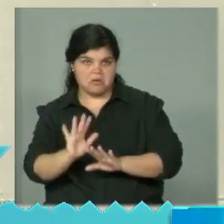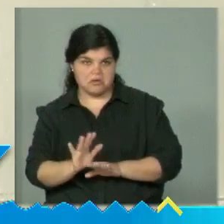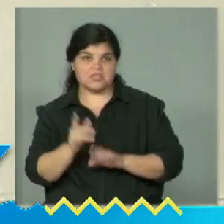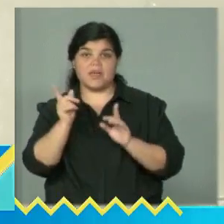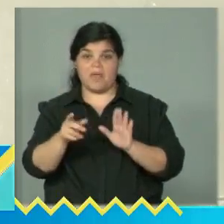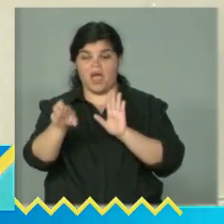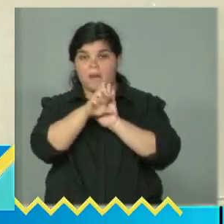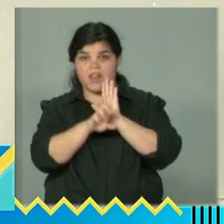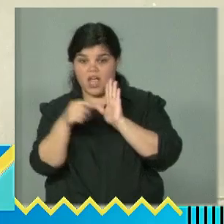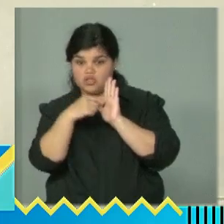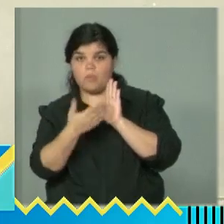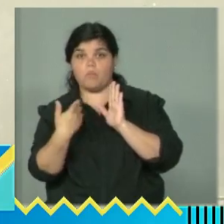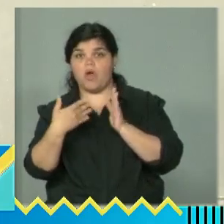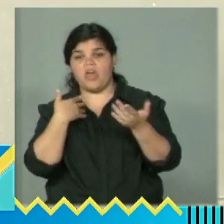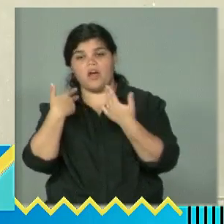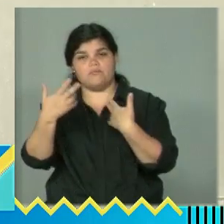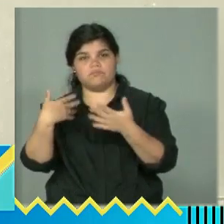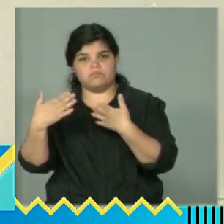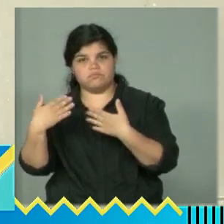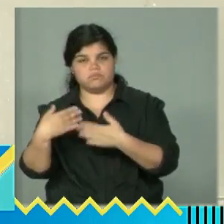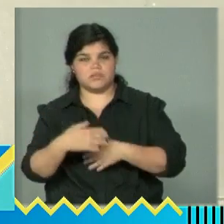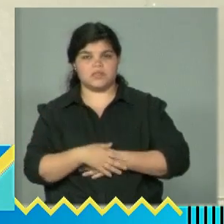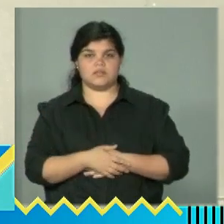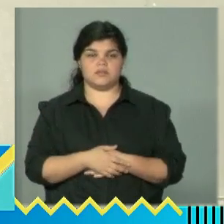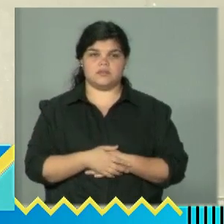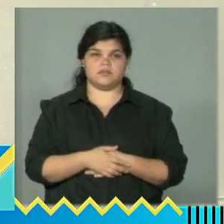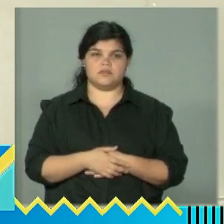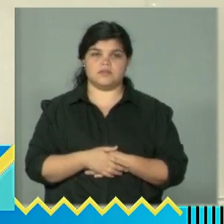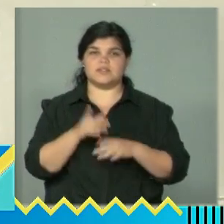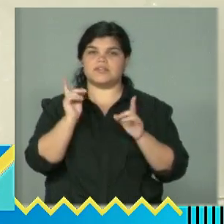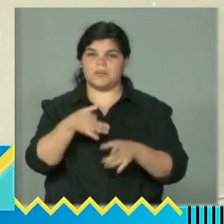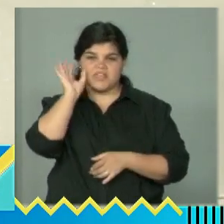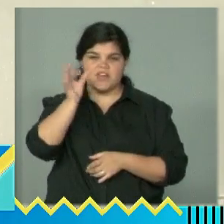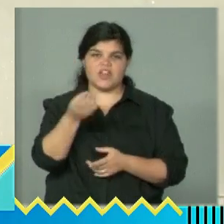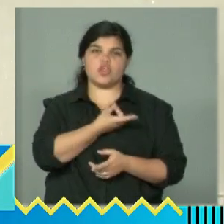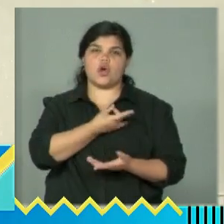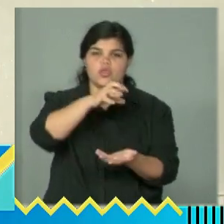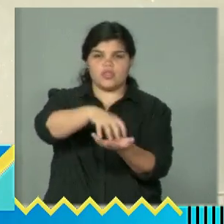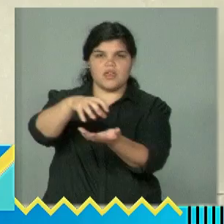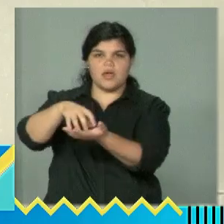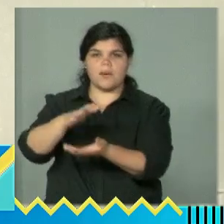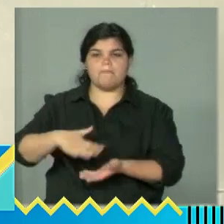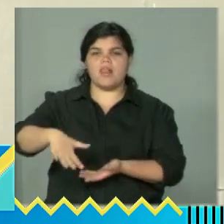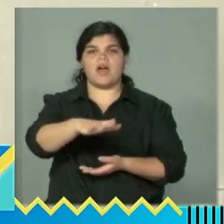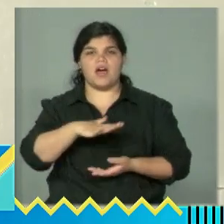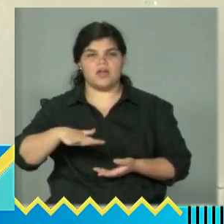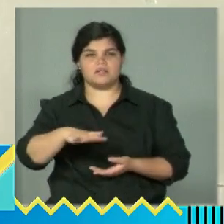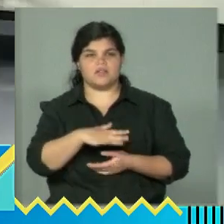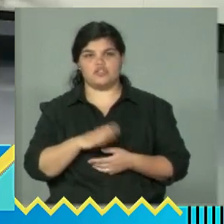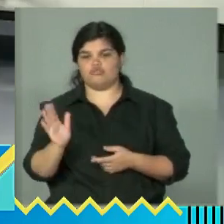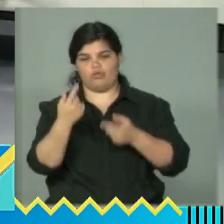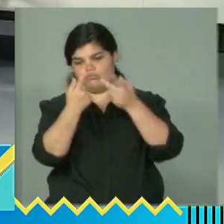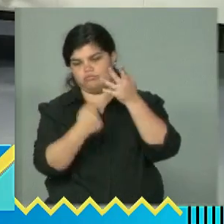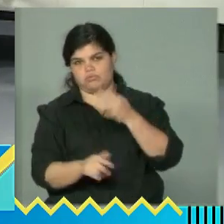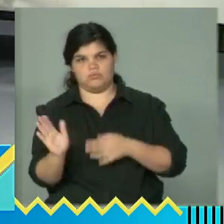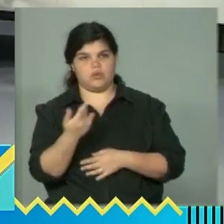app. Puedes ir, puedes saber dónde están las máquinas, en qué plazas, en todos esos lugares.